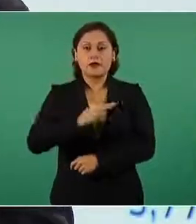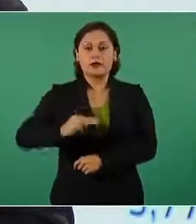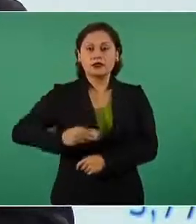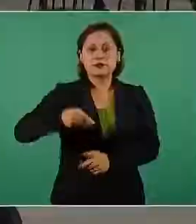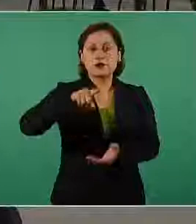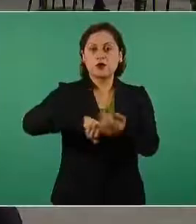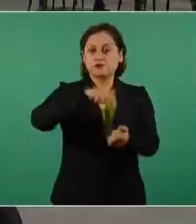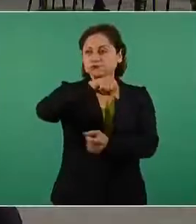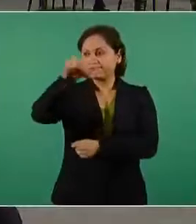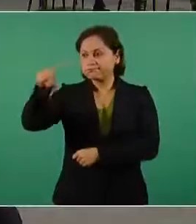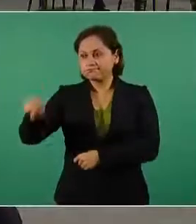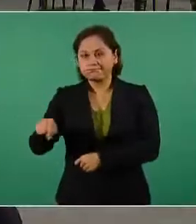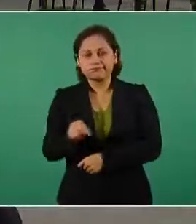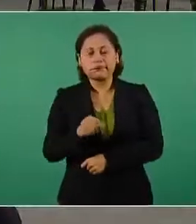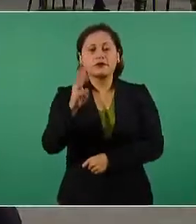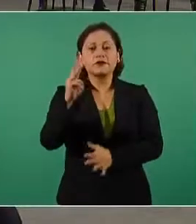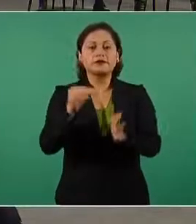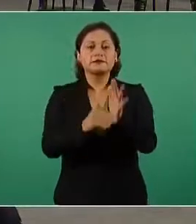municipios,